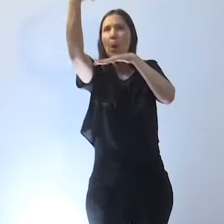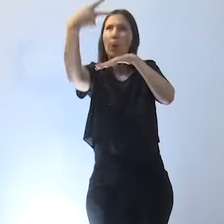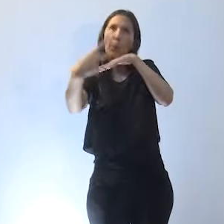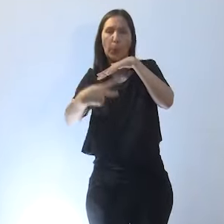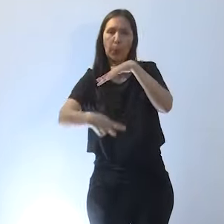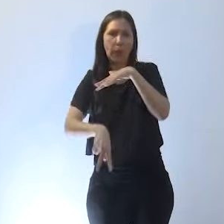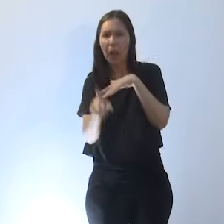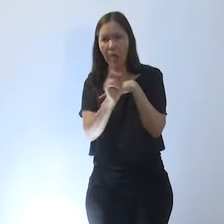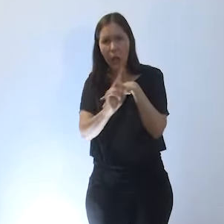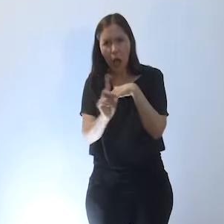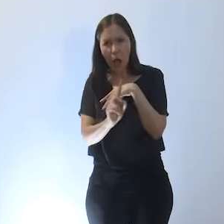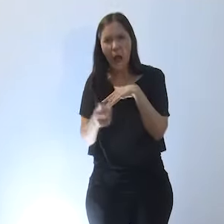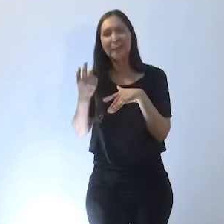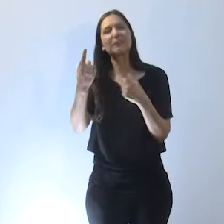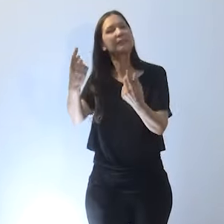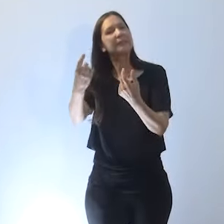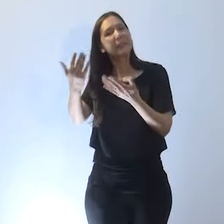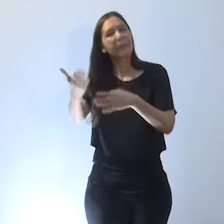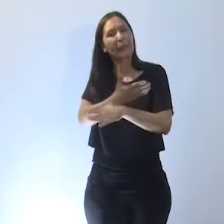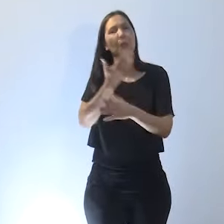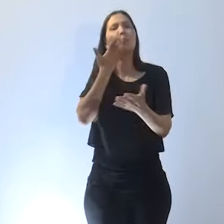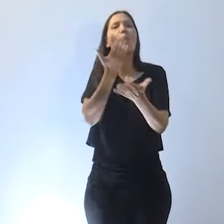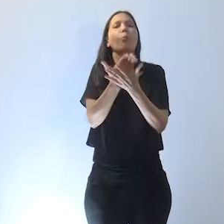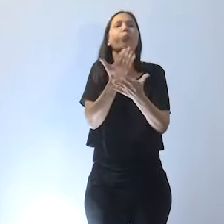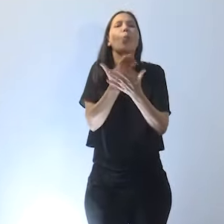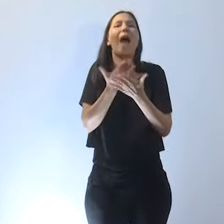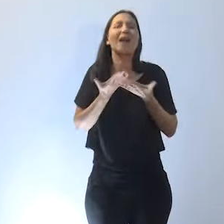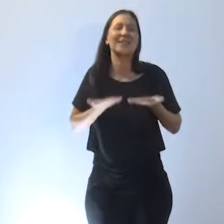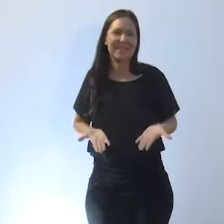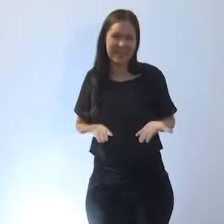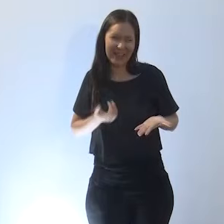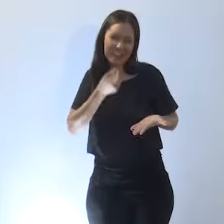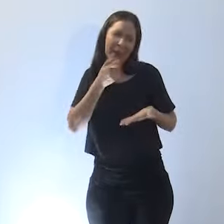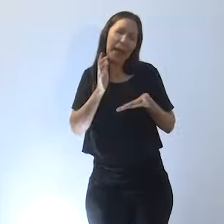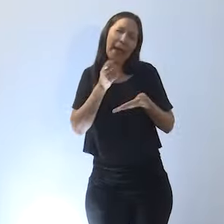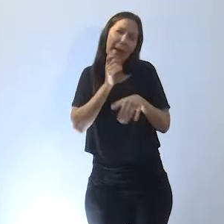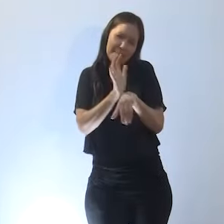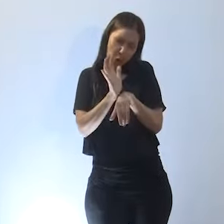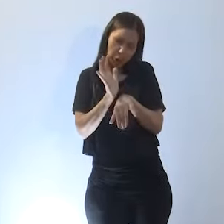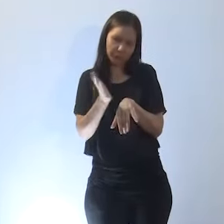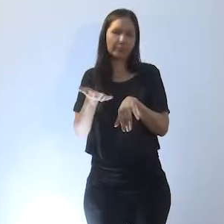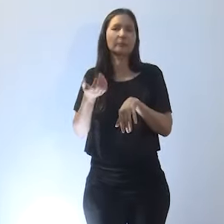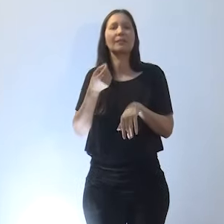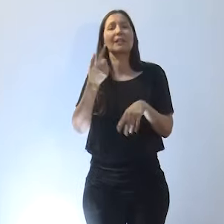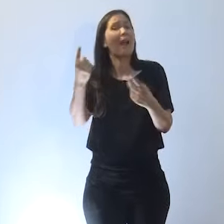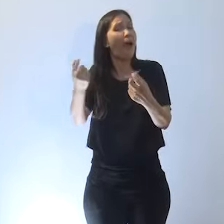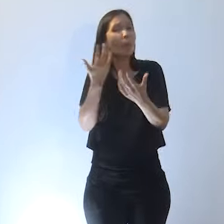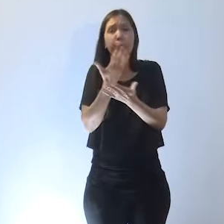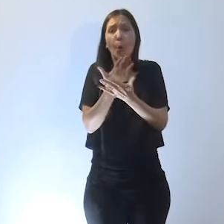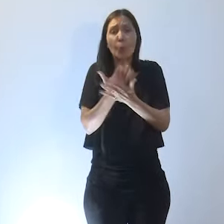O sea si no hay una propuesta la gente no salta al vacío prefiere lo que tiene aunque sea horrible